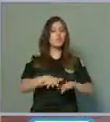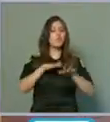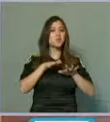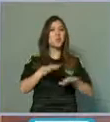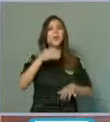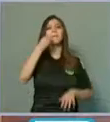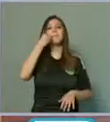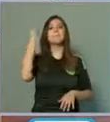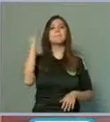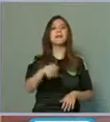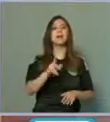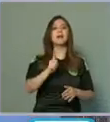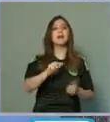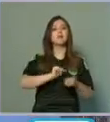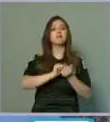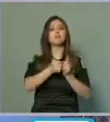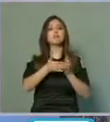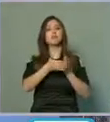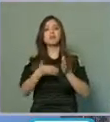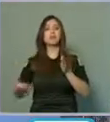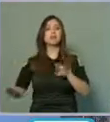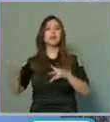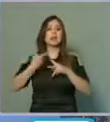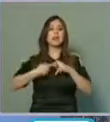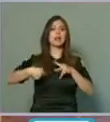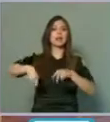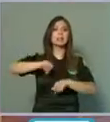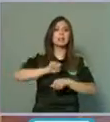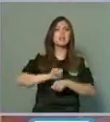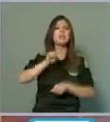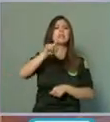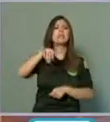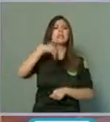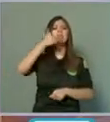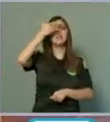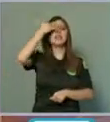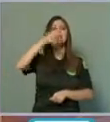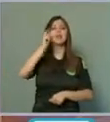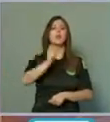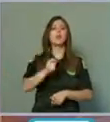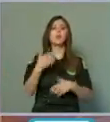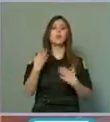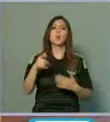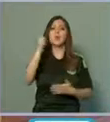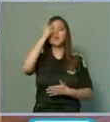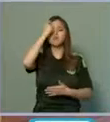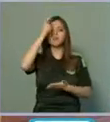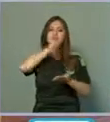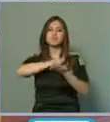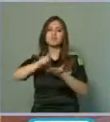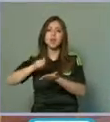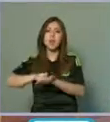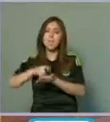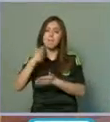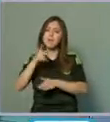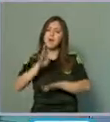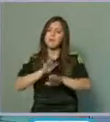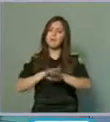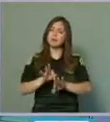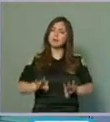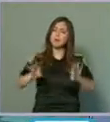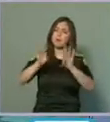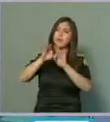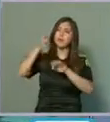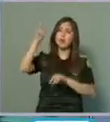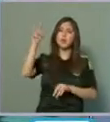precisamente en inicio de semana para empezar a conocer a diferentes autores. Y uno de los más destacados de la literatura rusa es